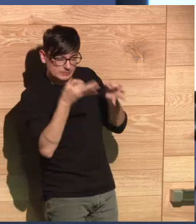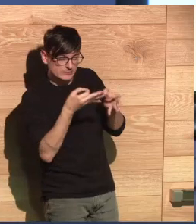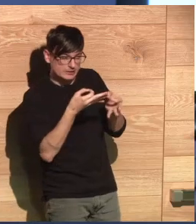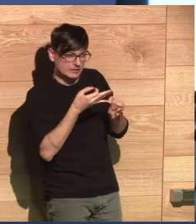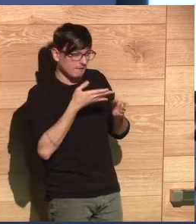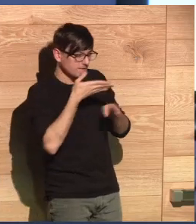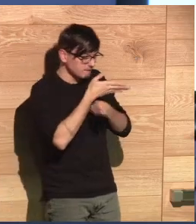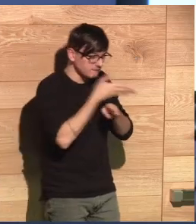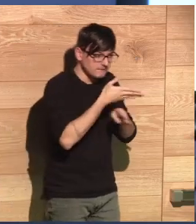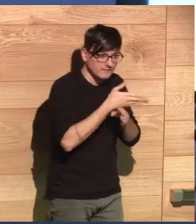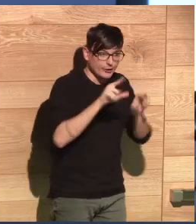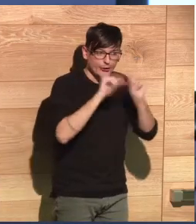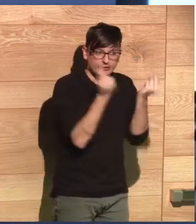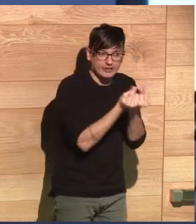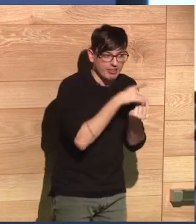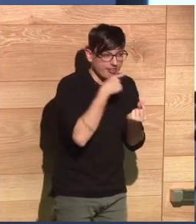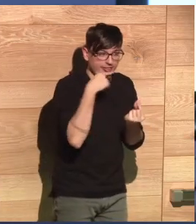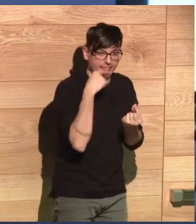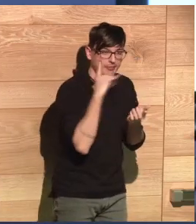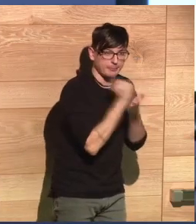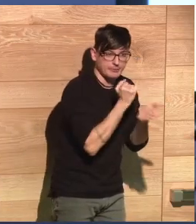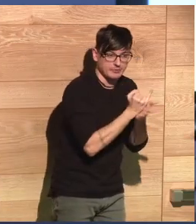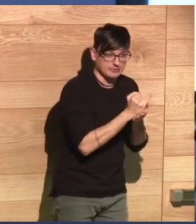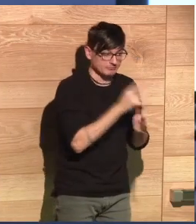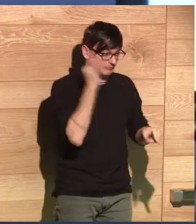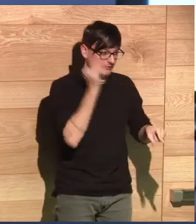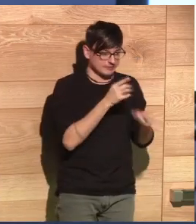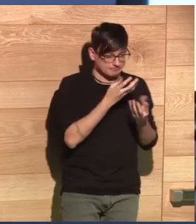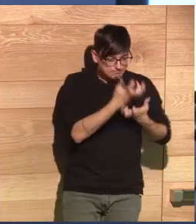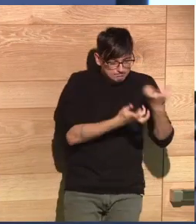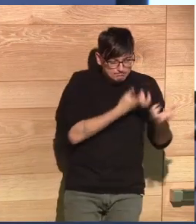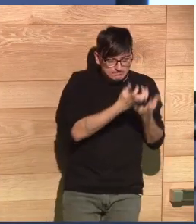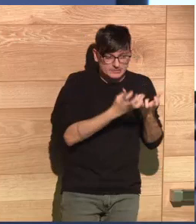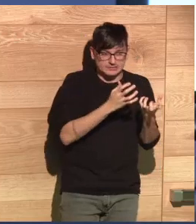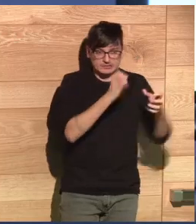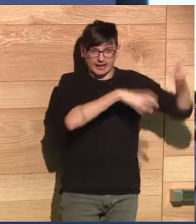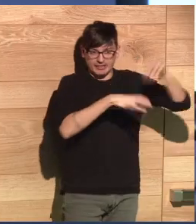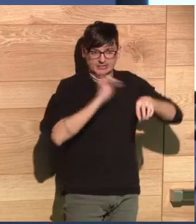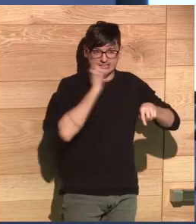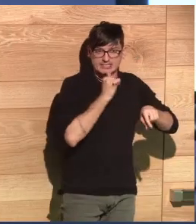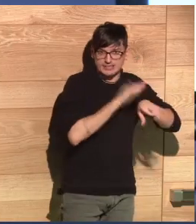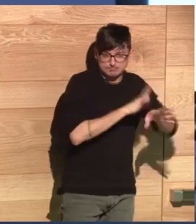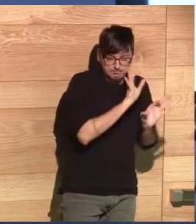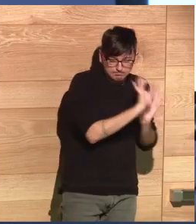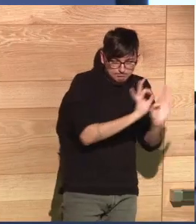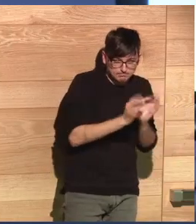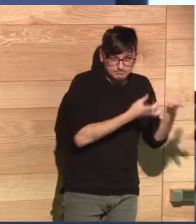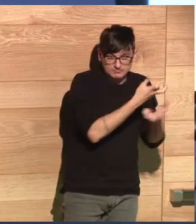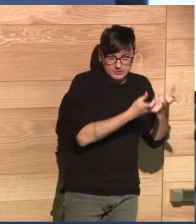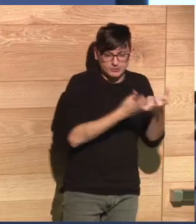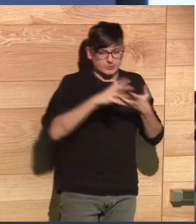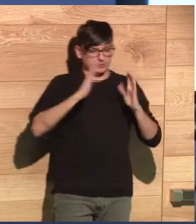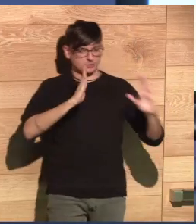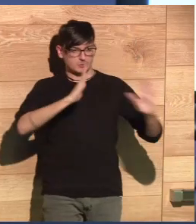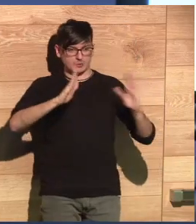las riquísimas rosquillas que las chicas preparaban según su receta secreta. Eran tiempos de guerra y